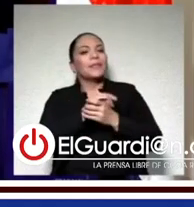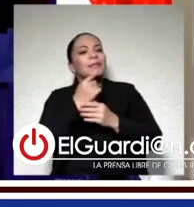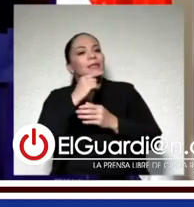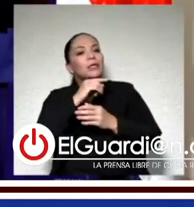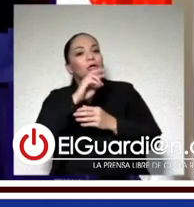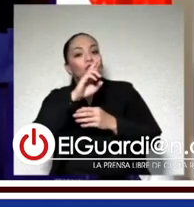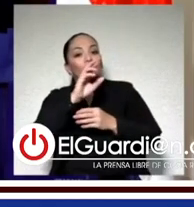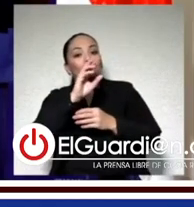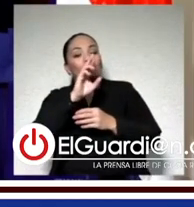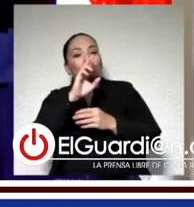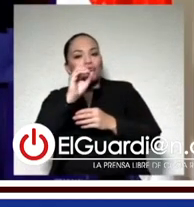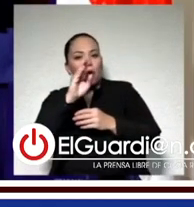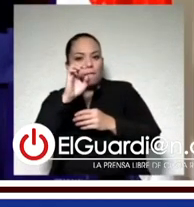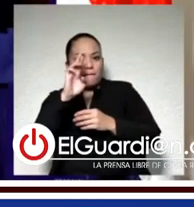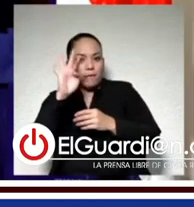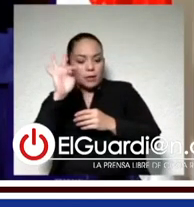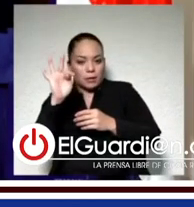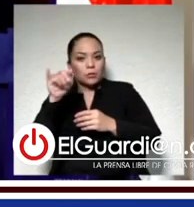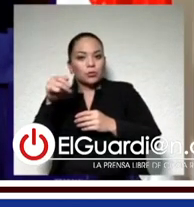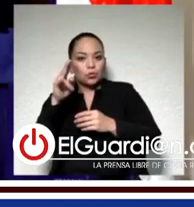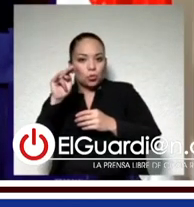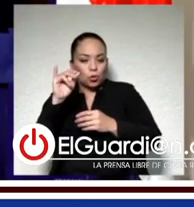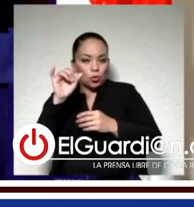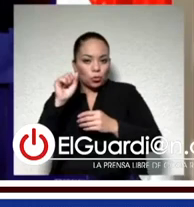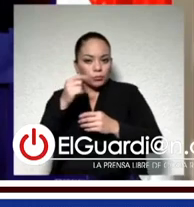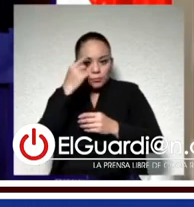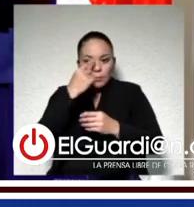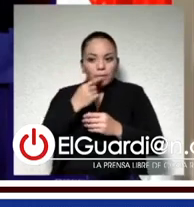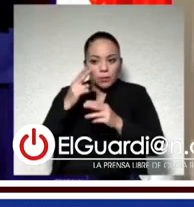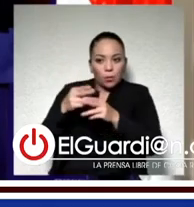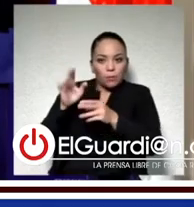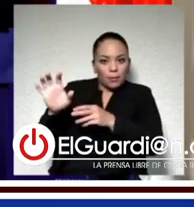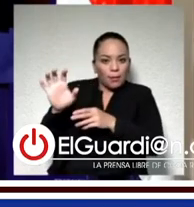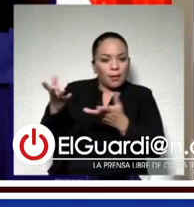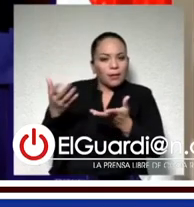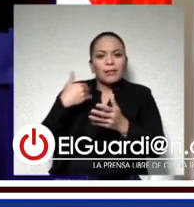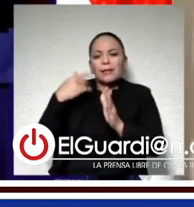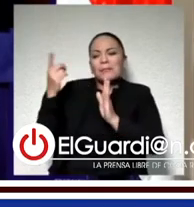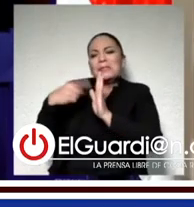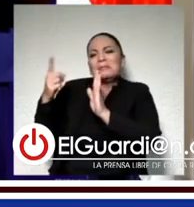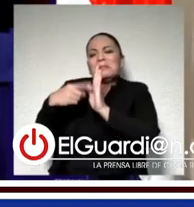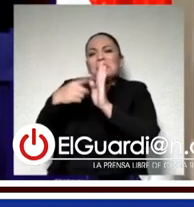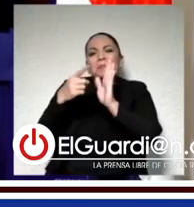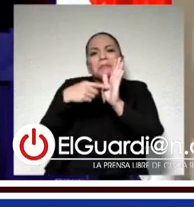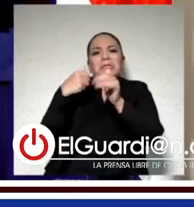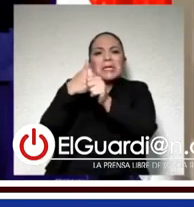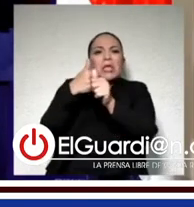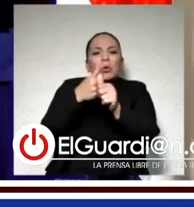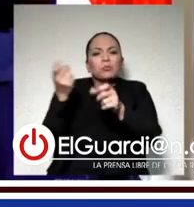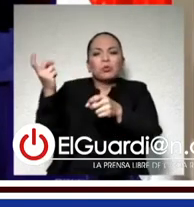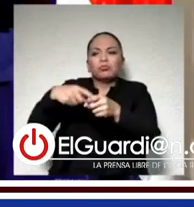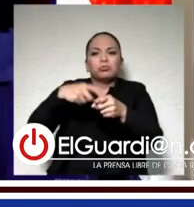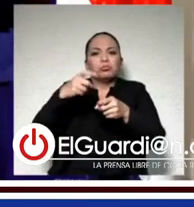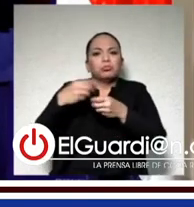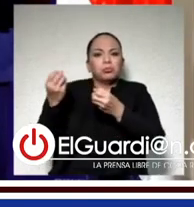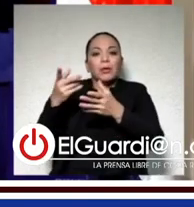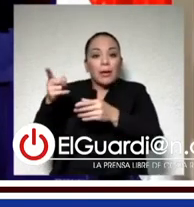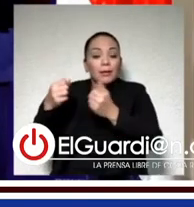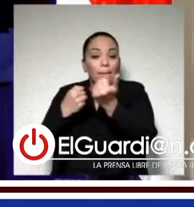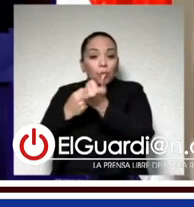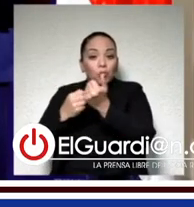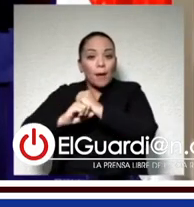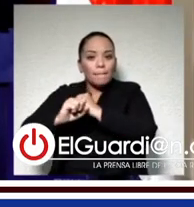Robert Jr. sale con el nombre de él, etcétera, y es una persona que tiene miles de seguidores. ¿Él apoya la campaña?